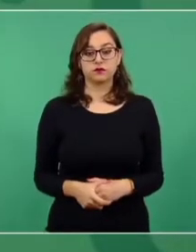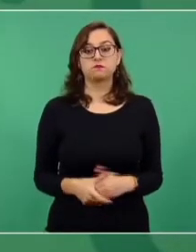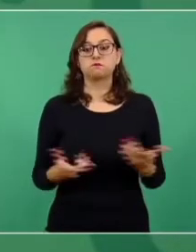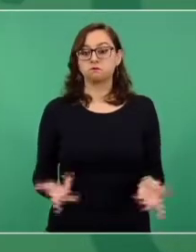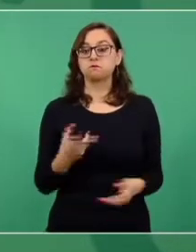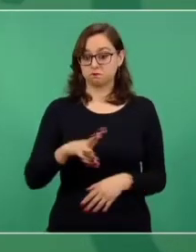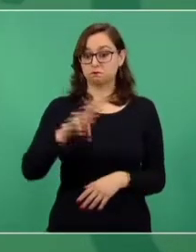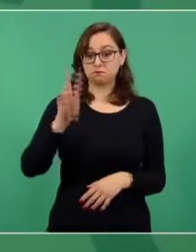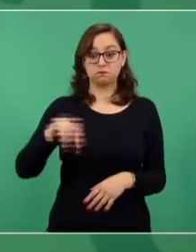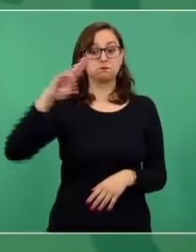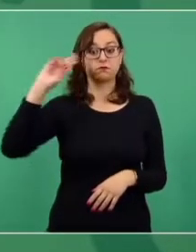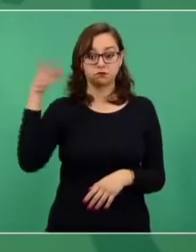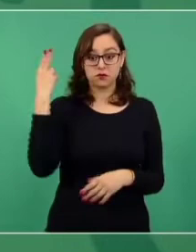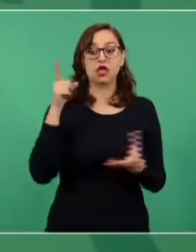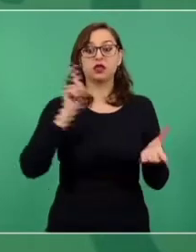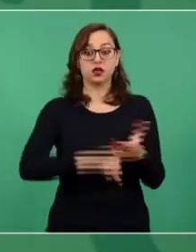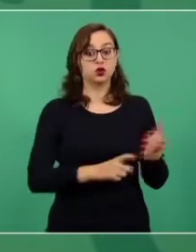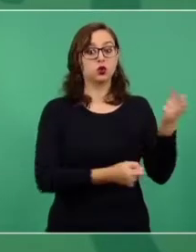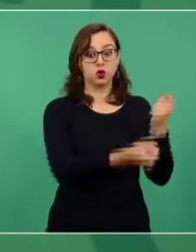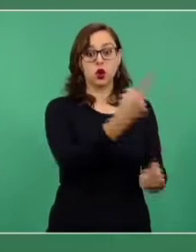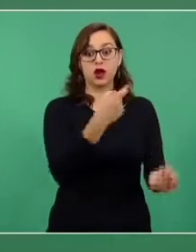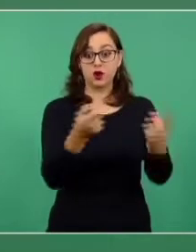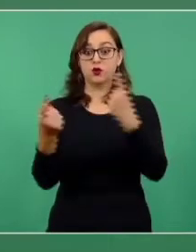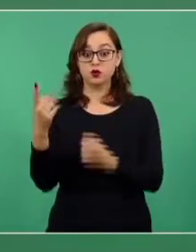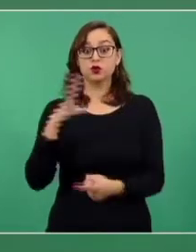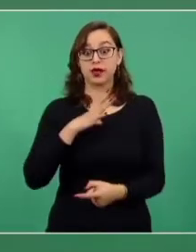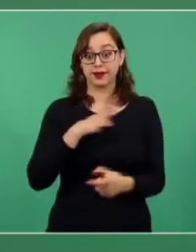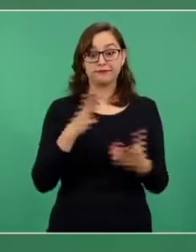mafias, no encontré otra palabra,